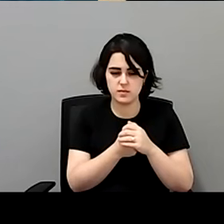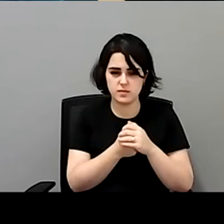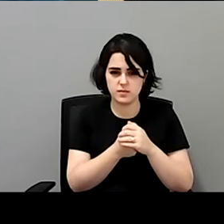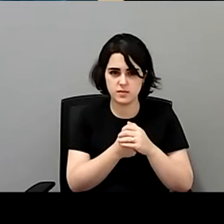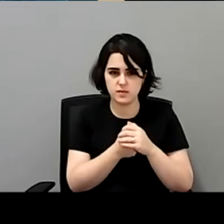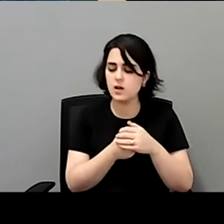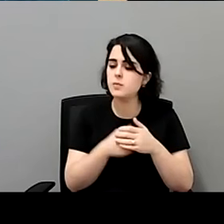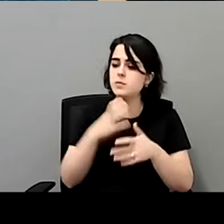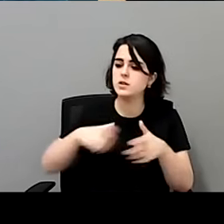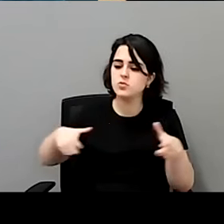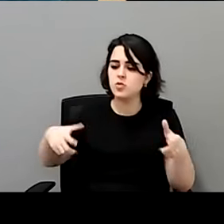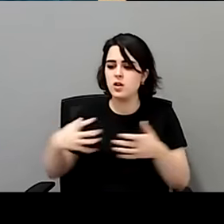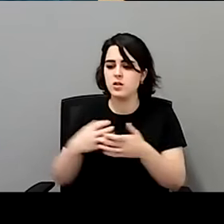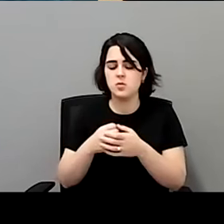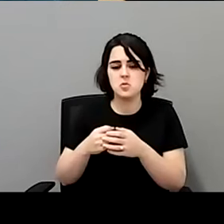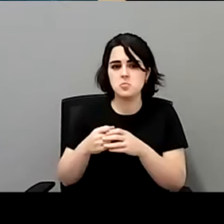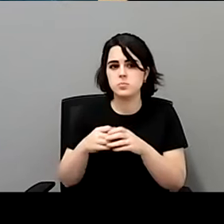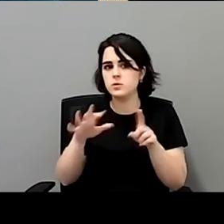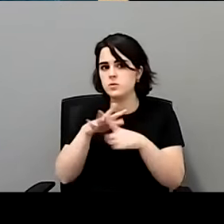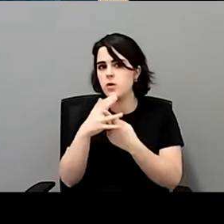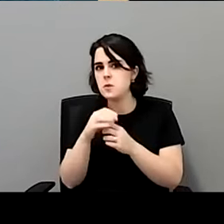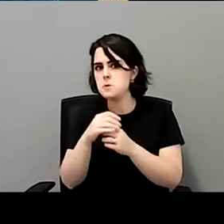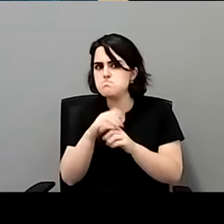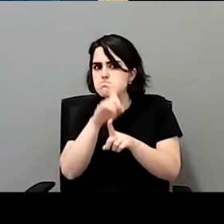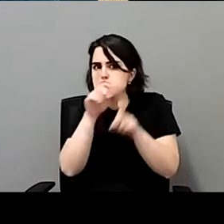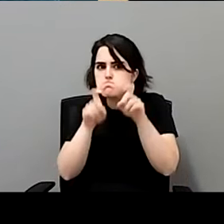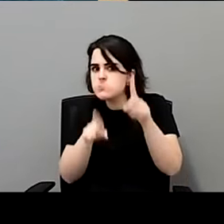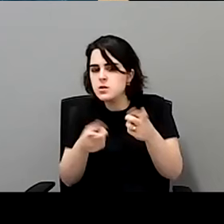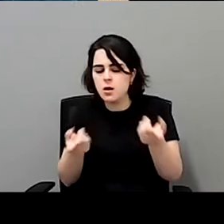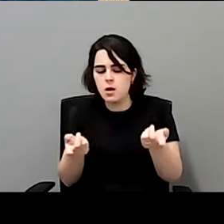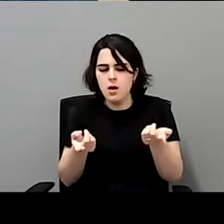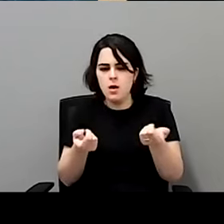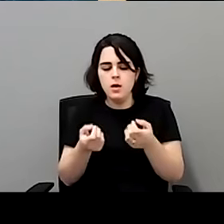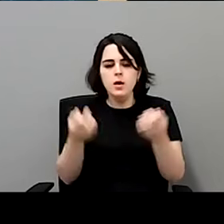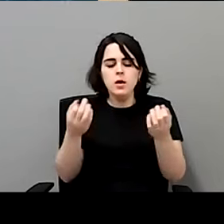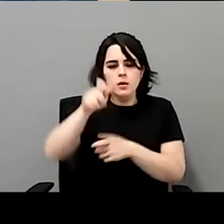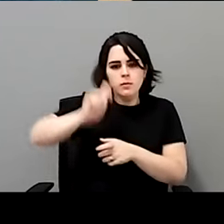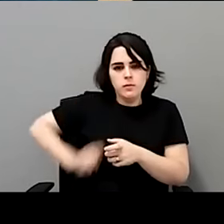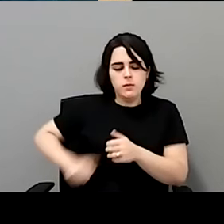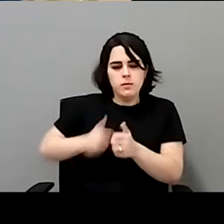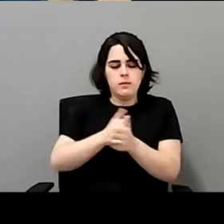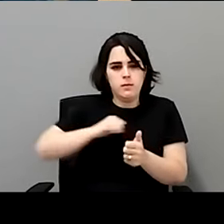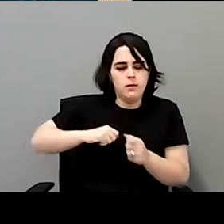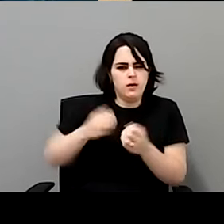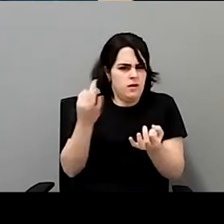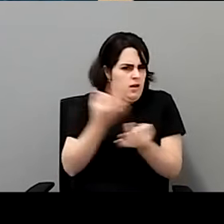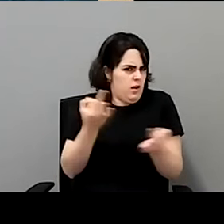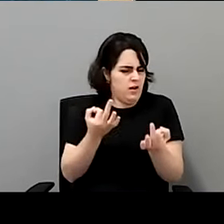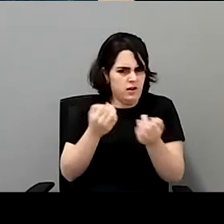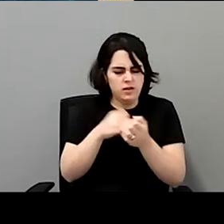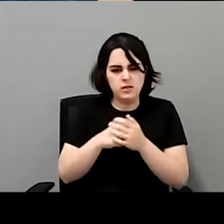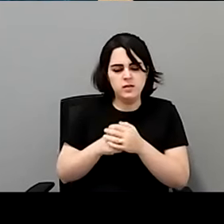está en un limbo los profesionales de la asistencia personal. ¿Qué son? Auxiliares de ayuda